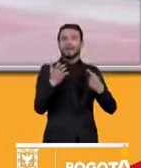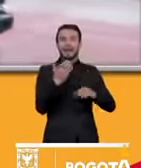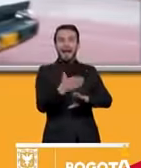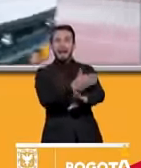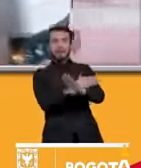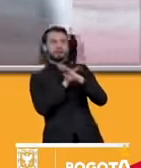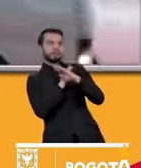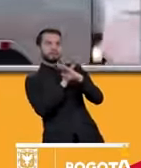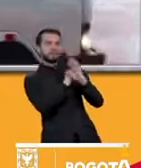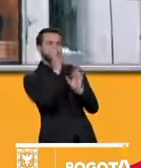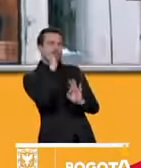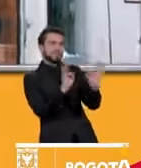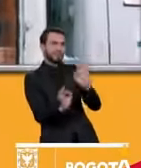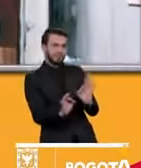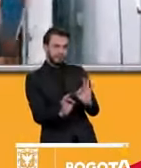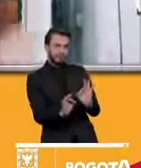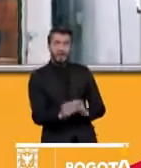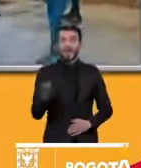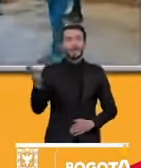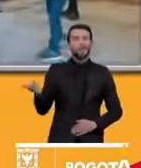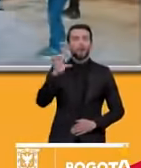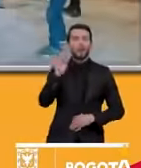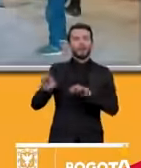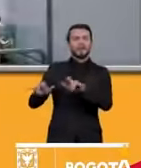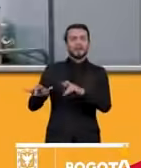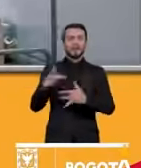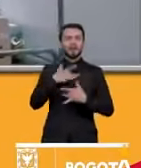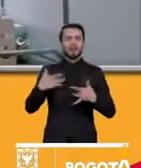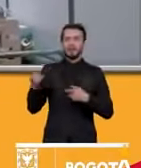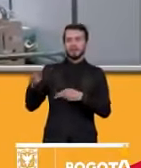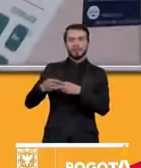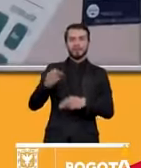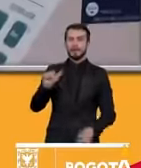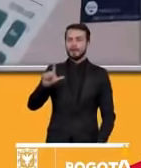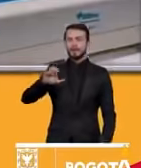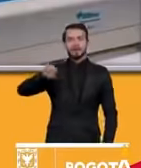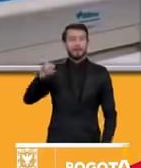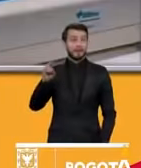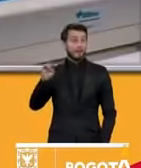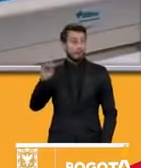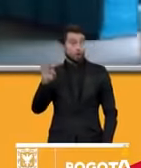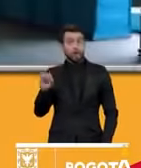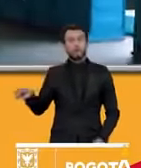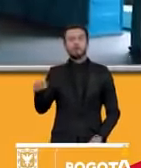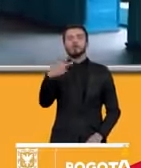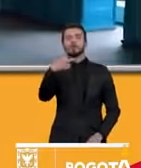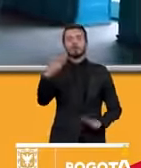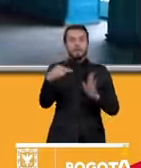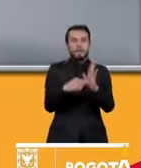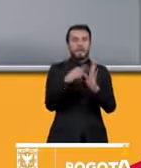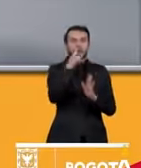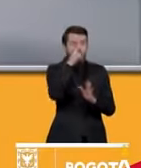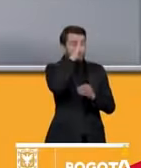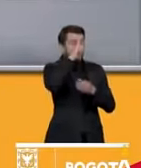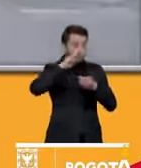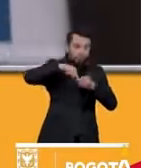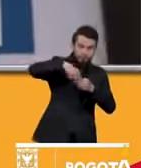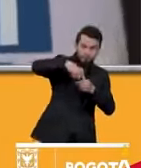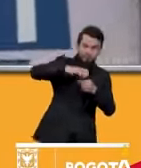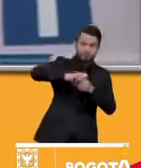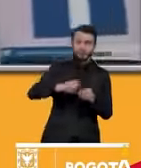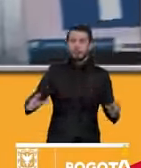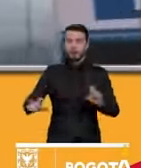las que hablaba Alejandro, que ya compramos, vamos a encontrarnos más contagiados. Ese no es el problema. El problema